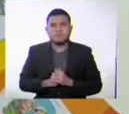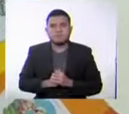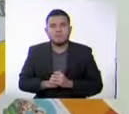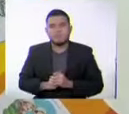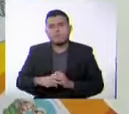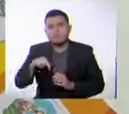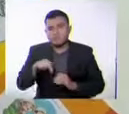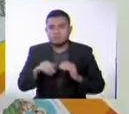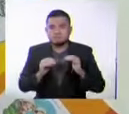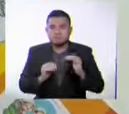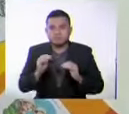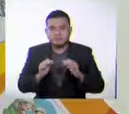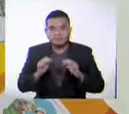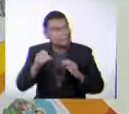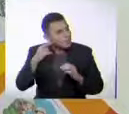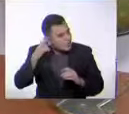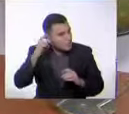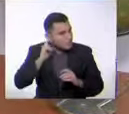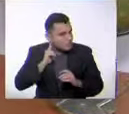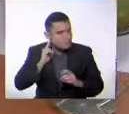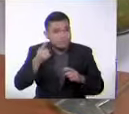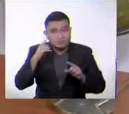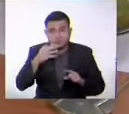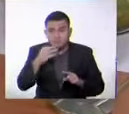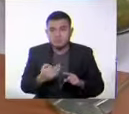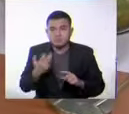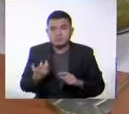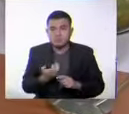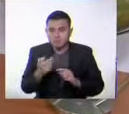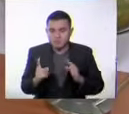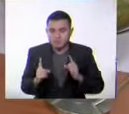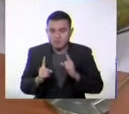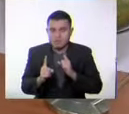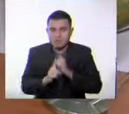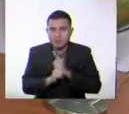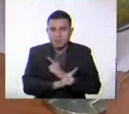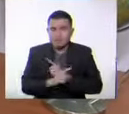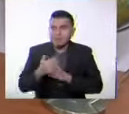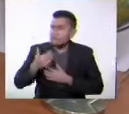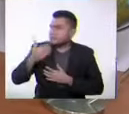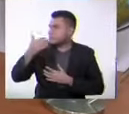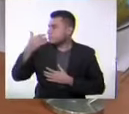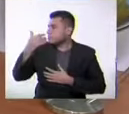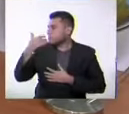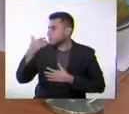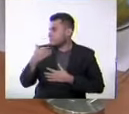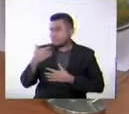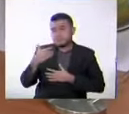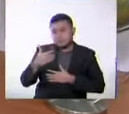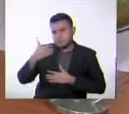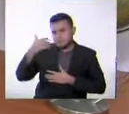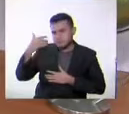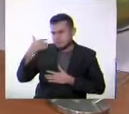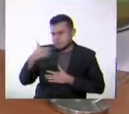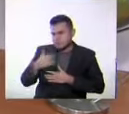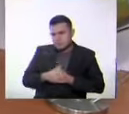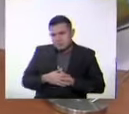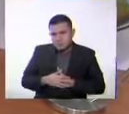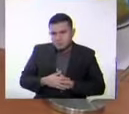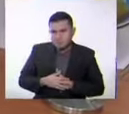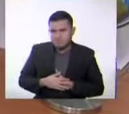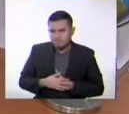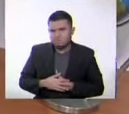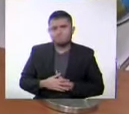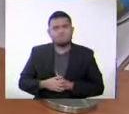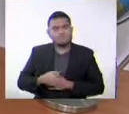Ahora también los hombres. Entonces todo esto va cambiando. Anteriormente, si vamos años atrás, era mucho más radical